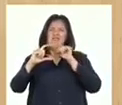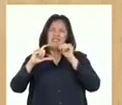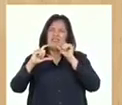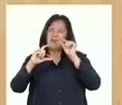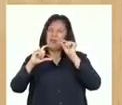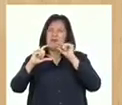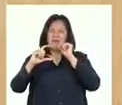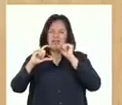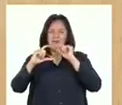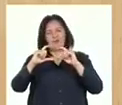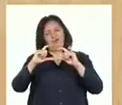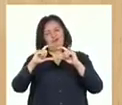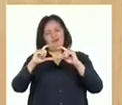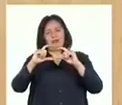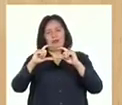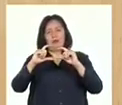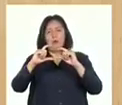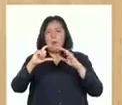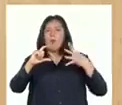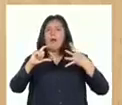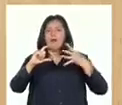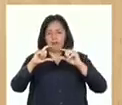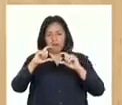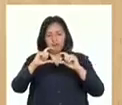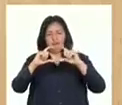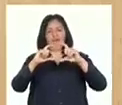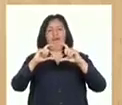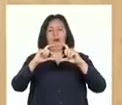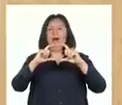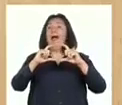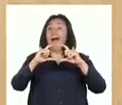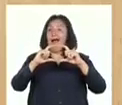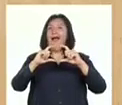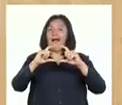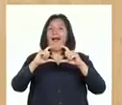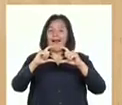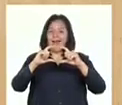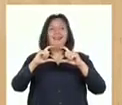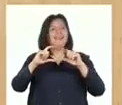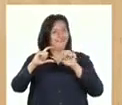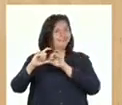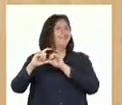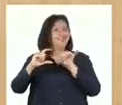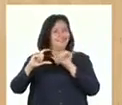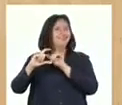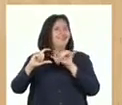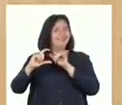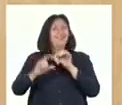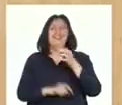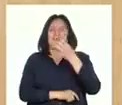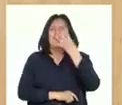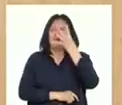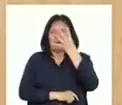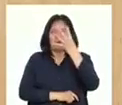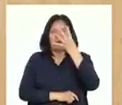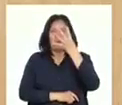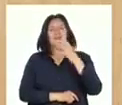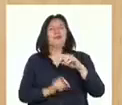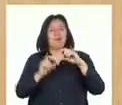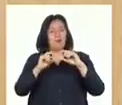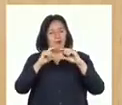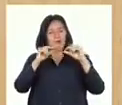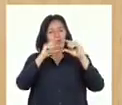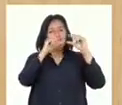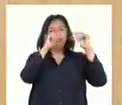falta poquito. Y cuatro cuadraditos. ¡Listo! El borrador tiene una altura al de 4